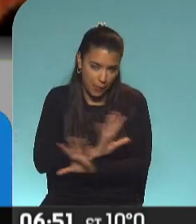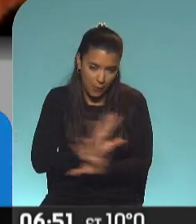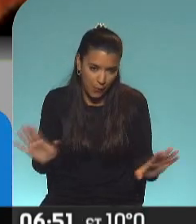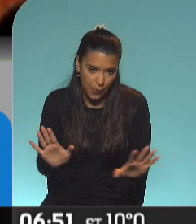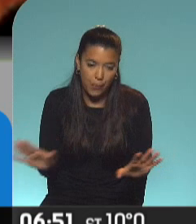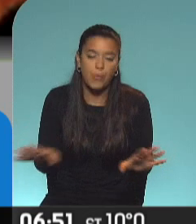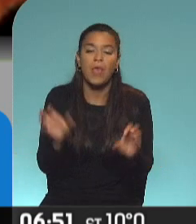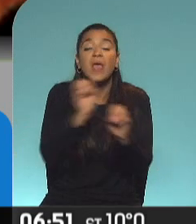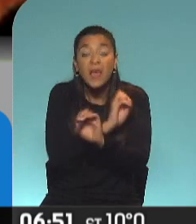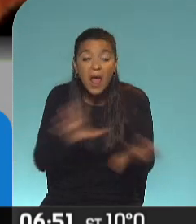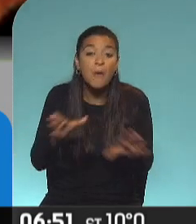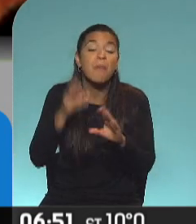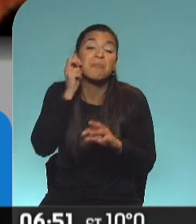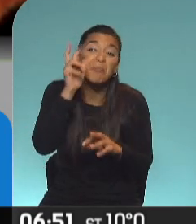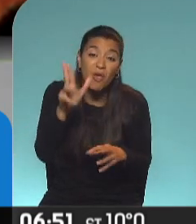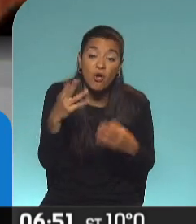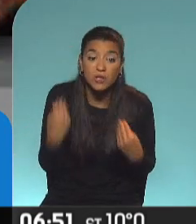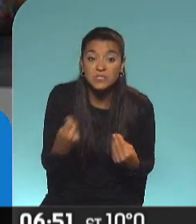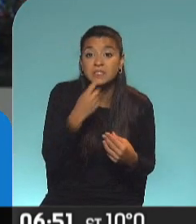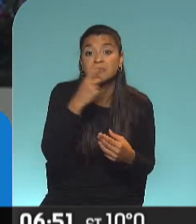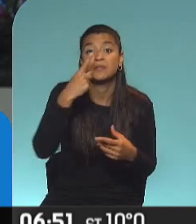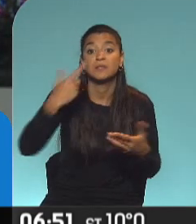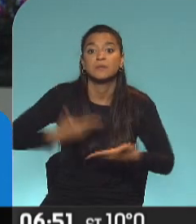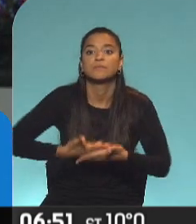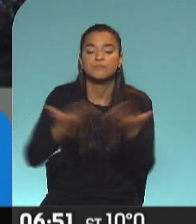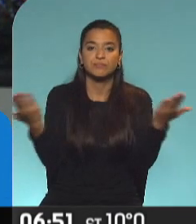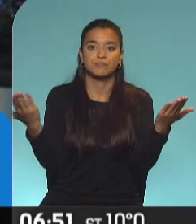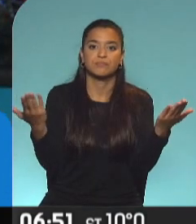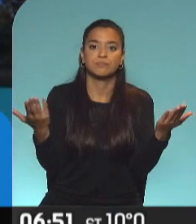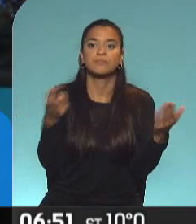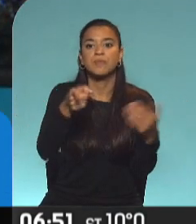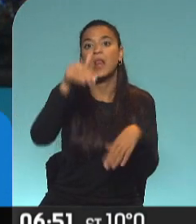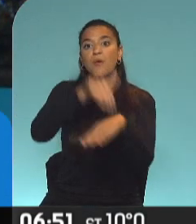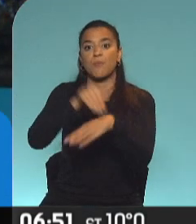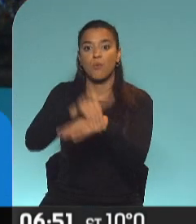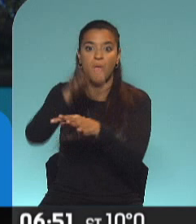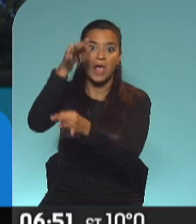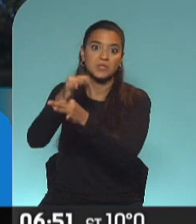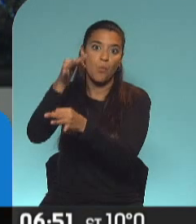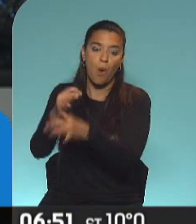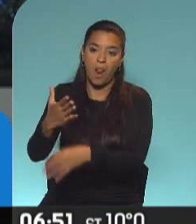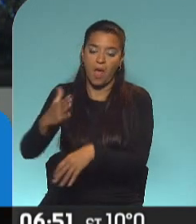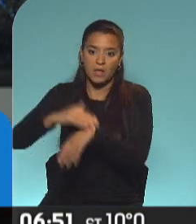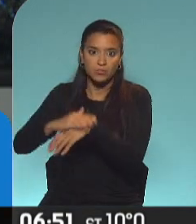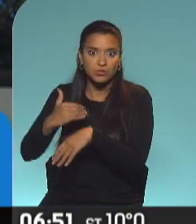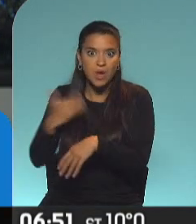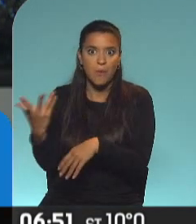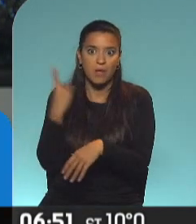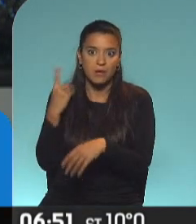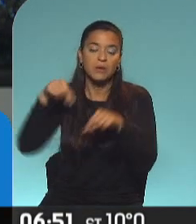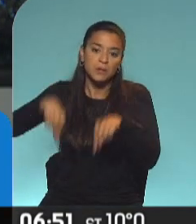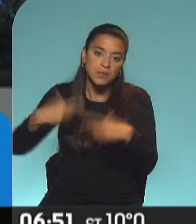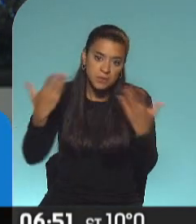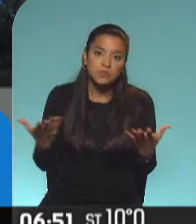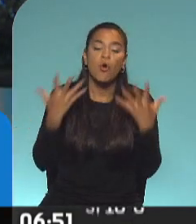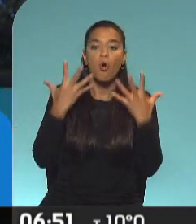Es mucho más grave si la publica alguien que tiene bajo su responsabilidad una institución educativa. Y en este sentido,